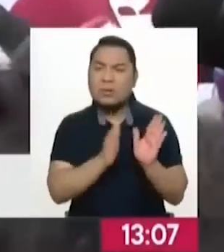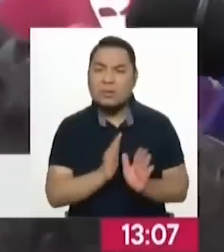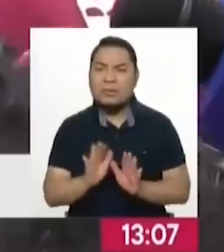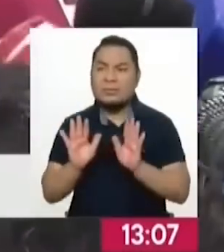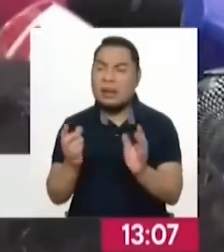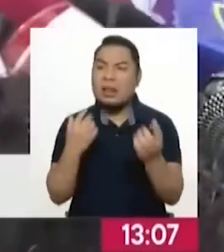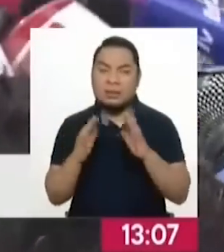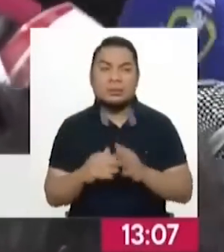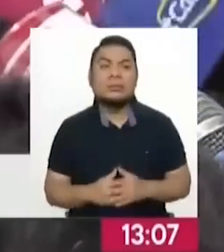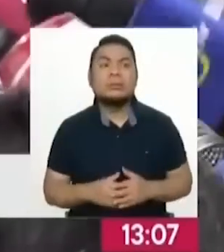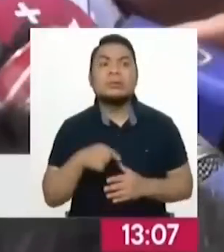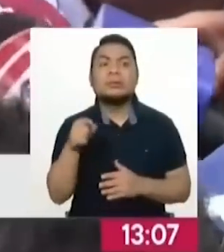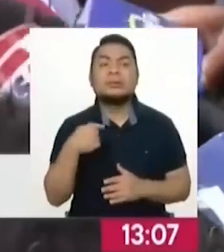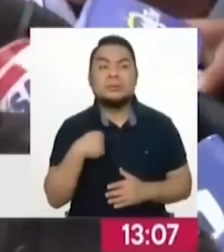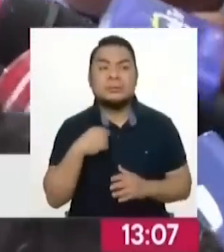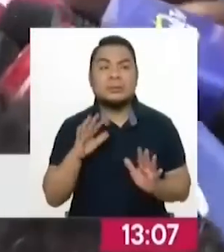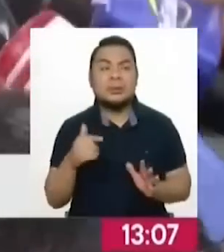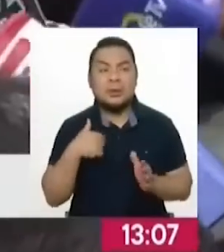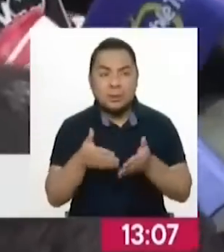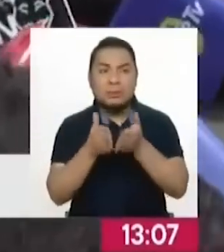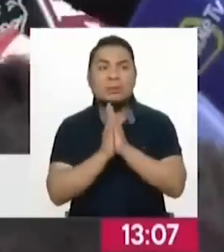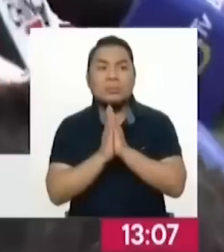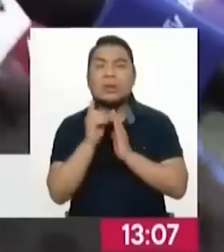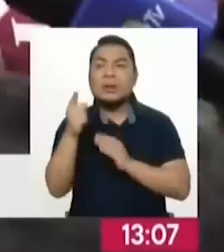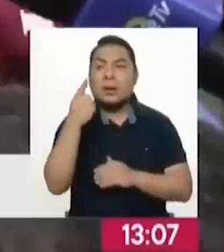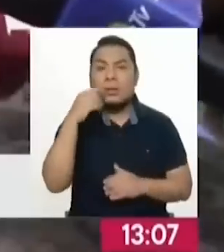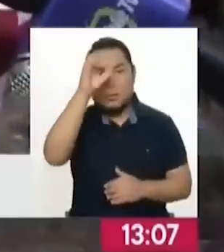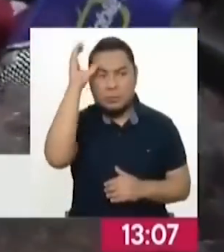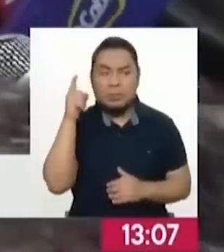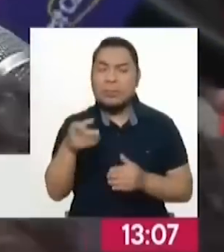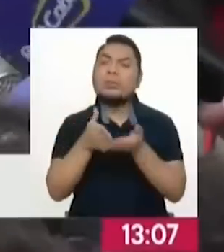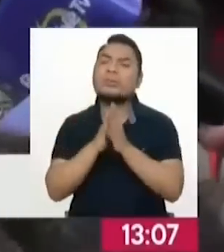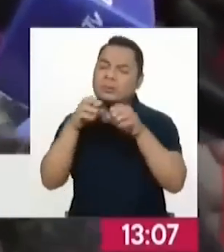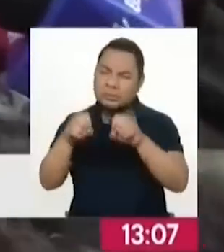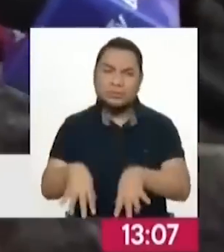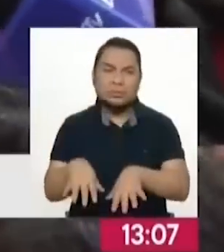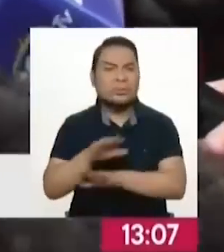ir en orden, ¿no? Mire, yo le pediría al señor Castillo que renuncie una vez, ¿ya?